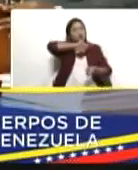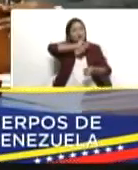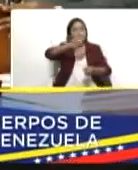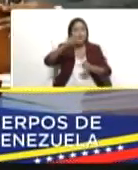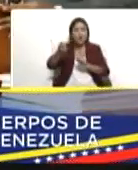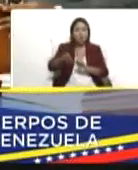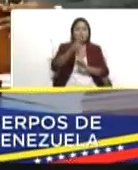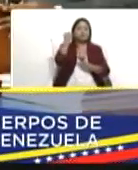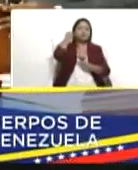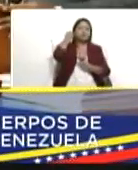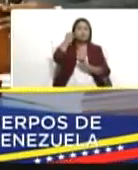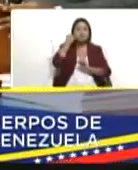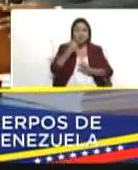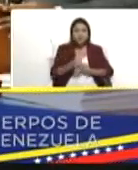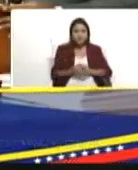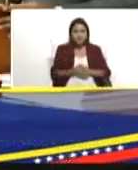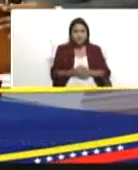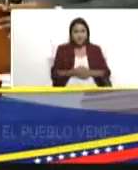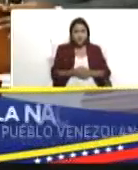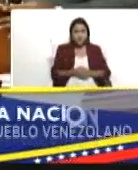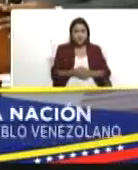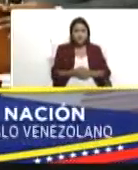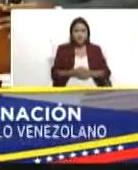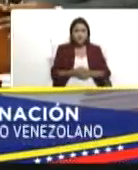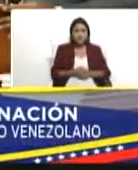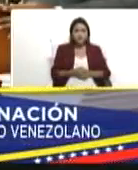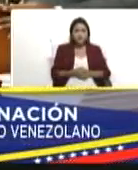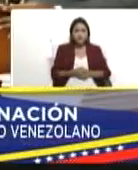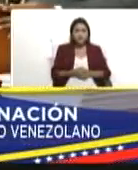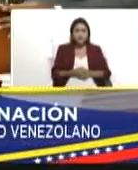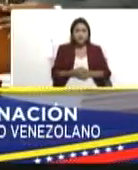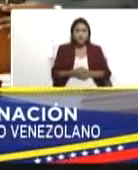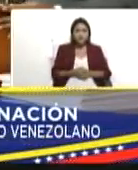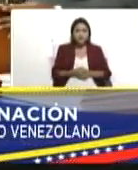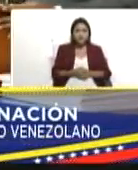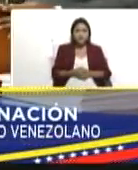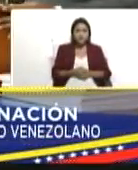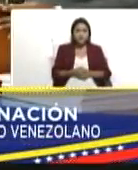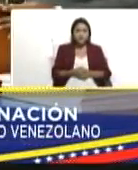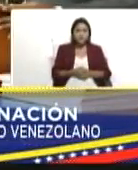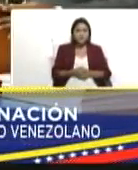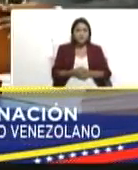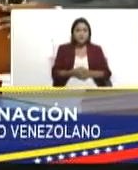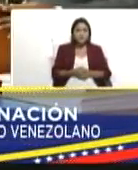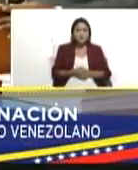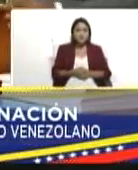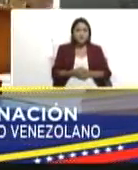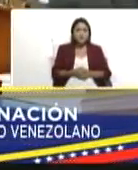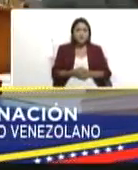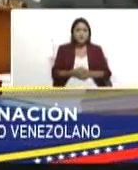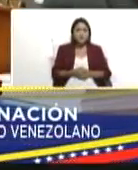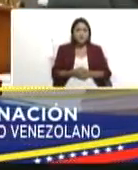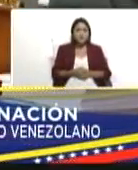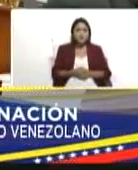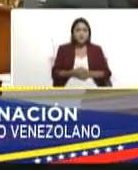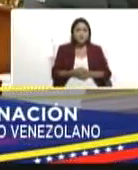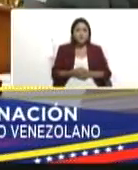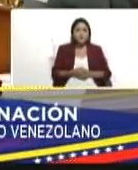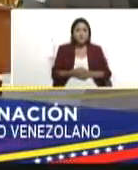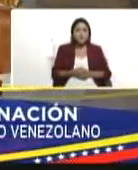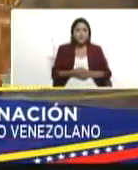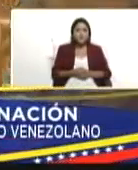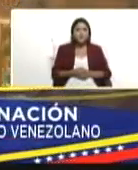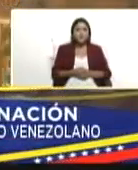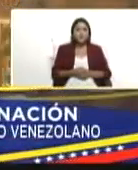nosotros ni por las malas ni por las menos malas ni por las buenas así que